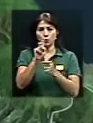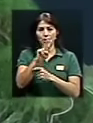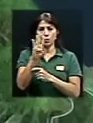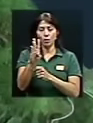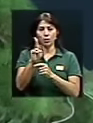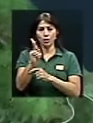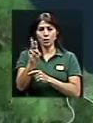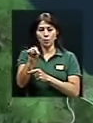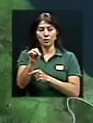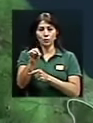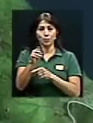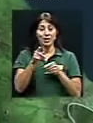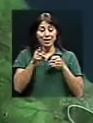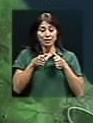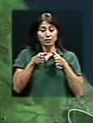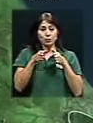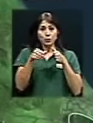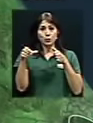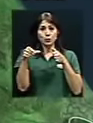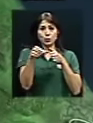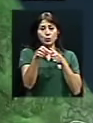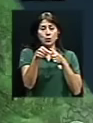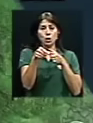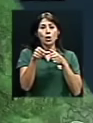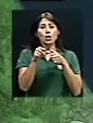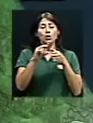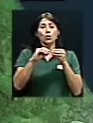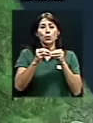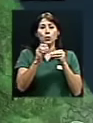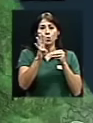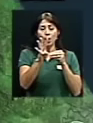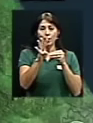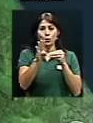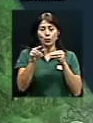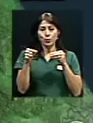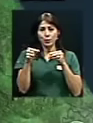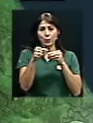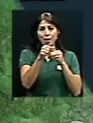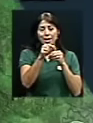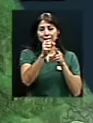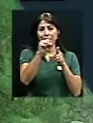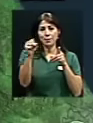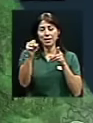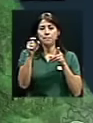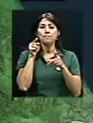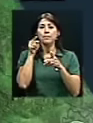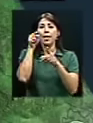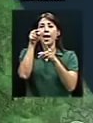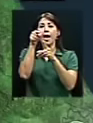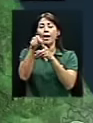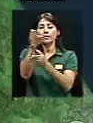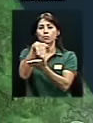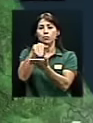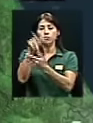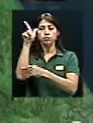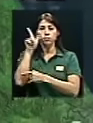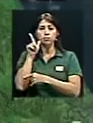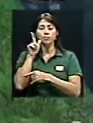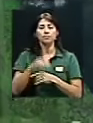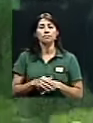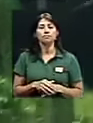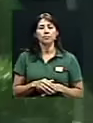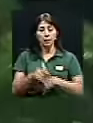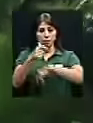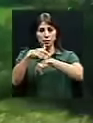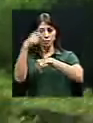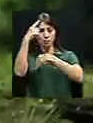desde la intersección con la Ruta Nacional número 4 en el cruce a Sarapiquí hasta el Cantón Central de Limón. El plazo